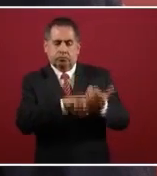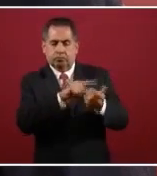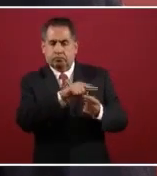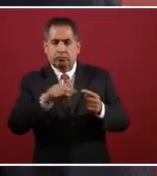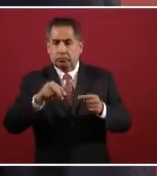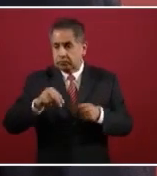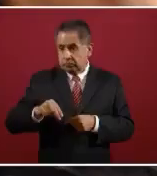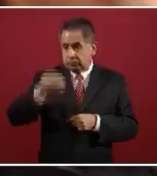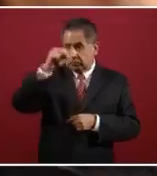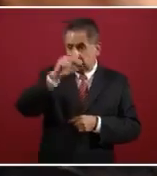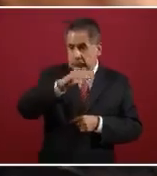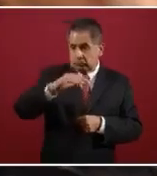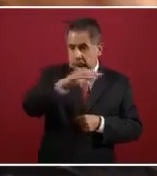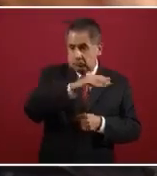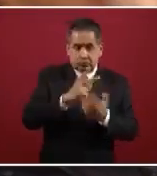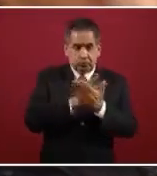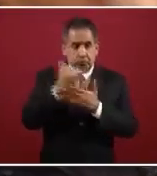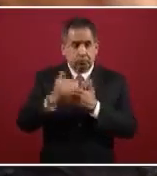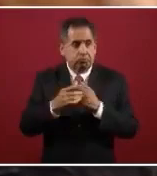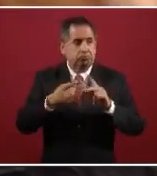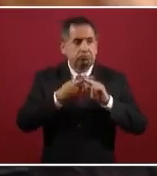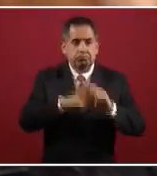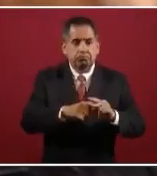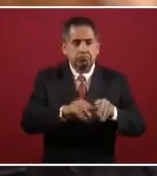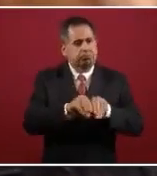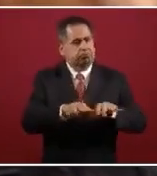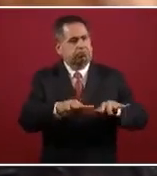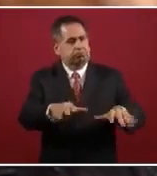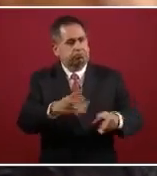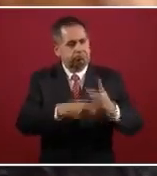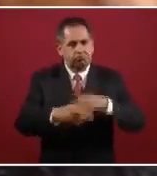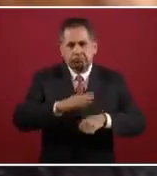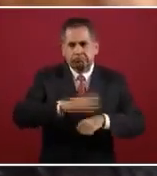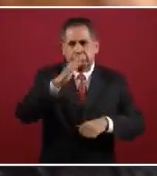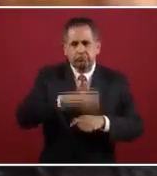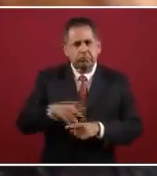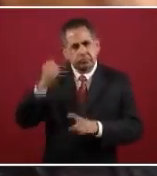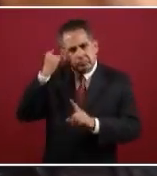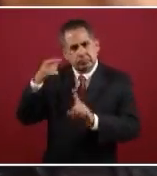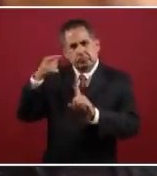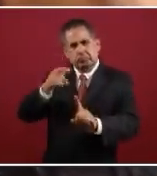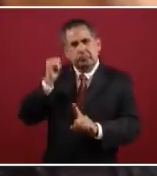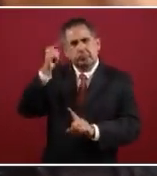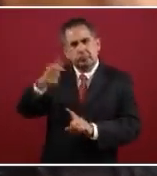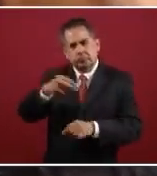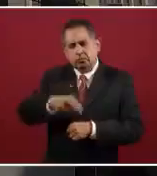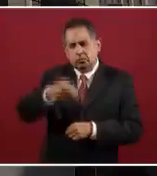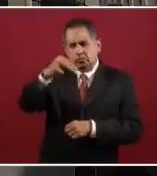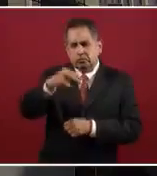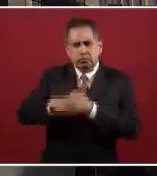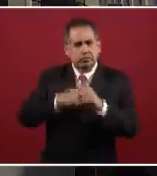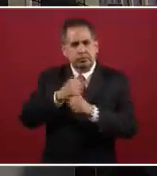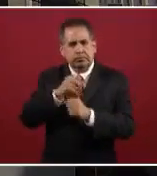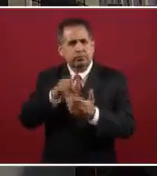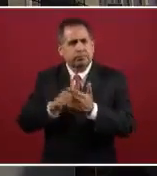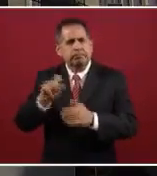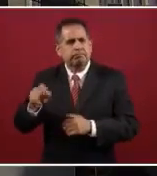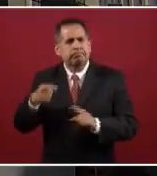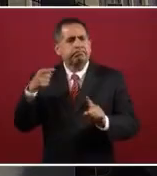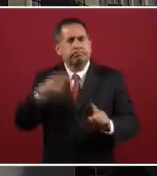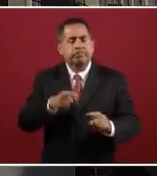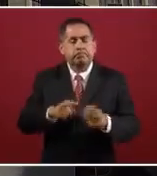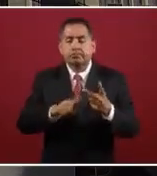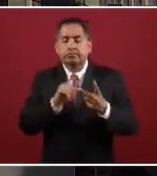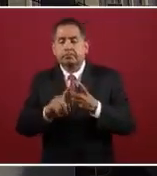norte necesita de proyectos detonantes. ¿Planea alguna obra estratégica para el norte del país en el 2020? Y del